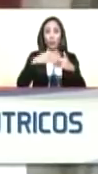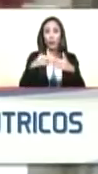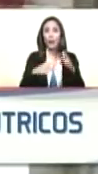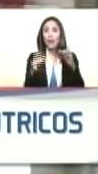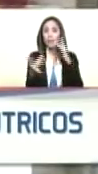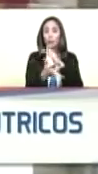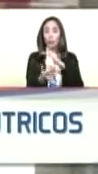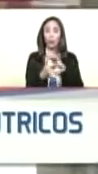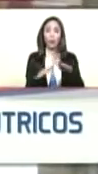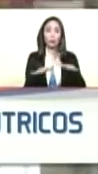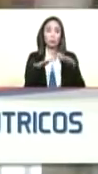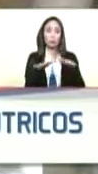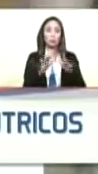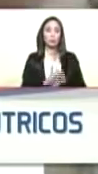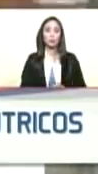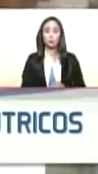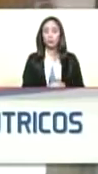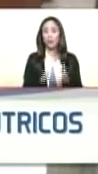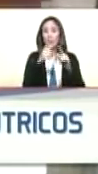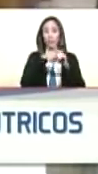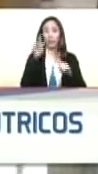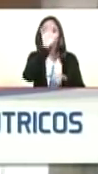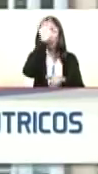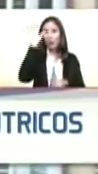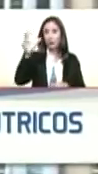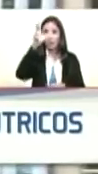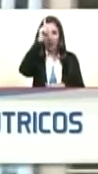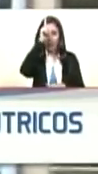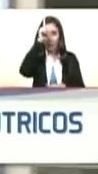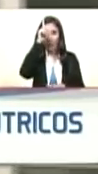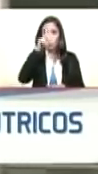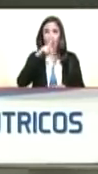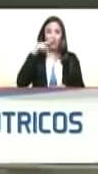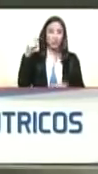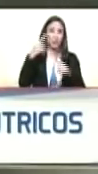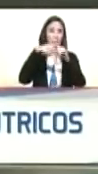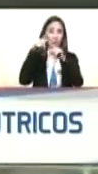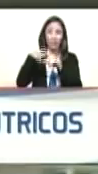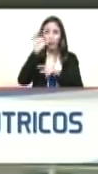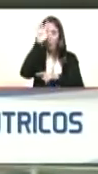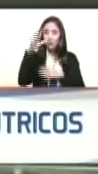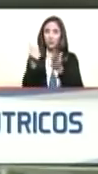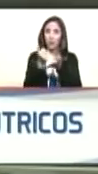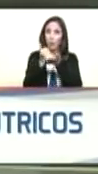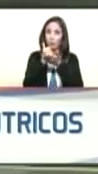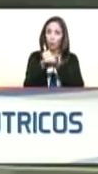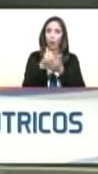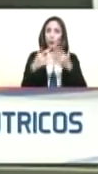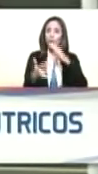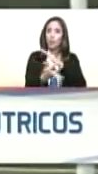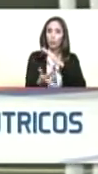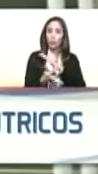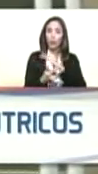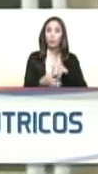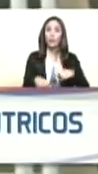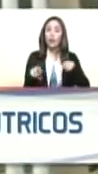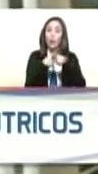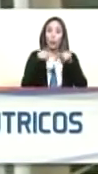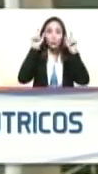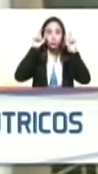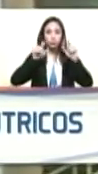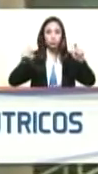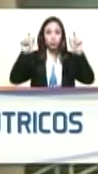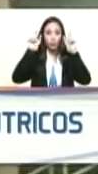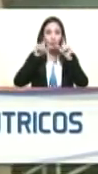tecnologías. Tecnologías italianas, tecnología alemana, y la más importante es en la formación de sus trabajadores para